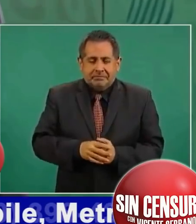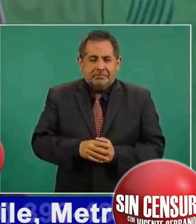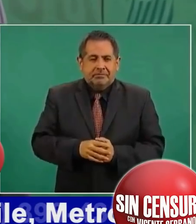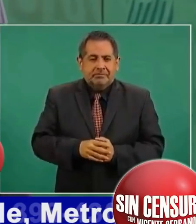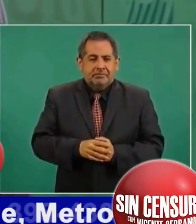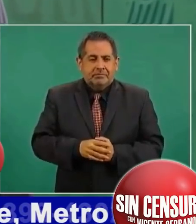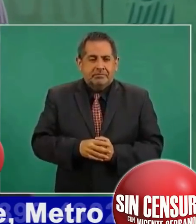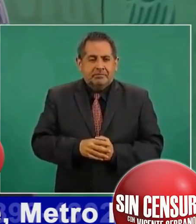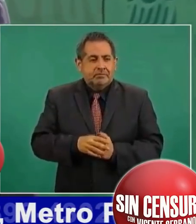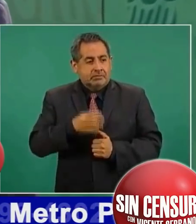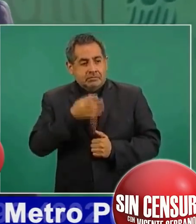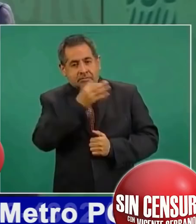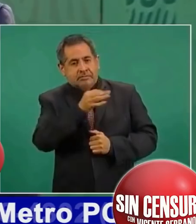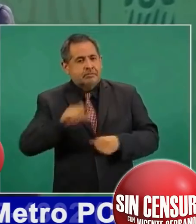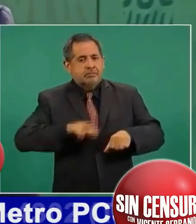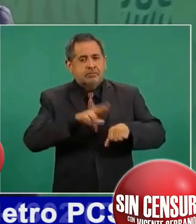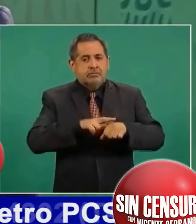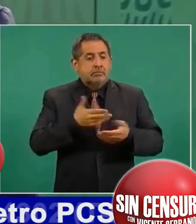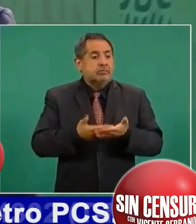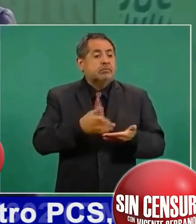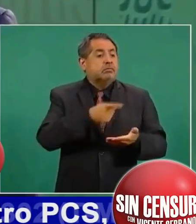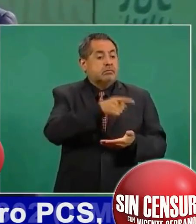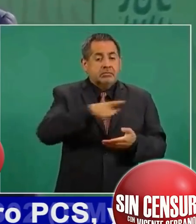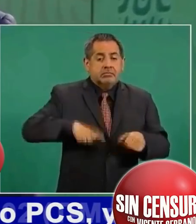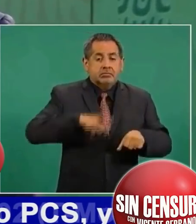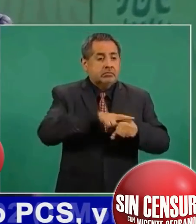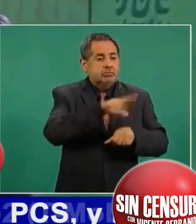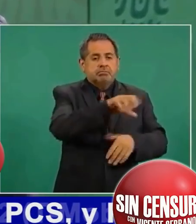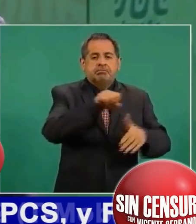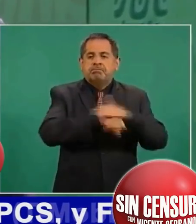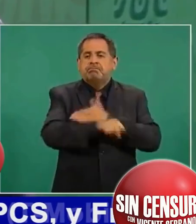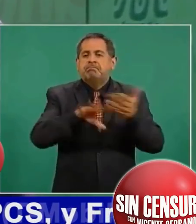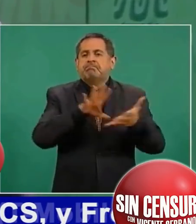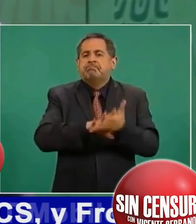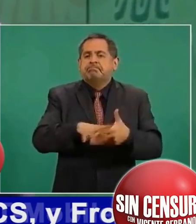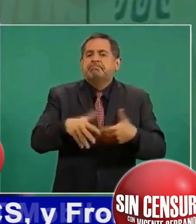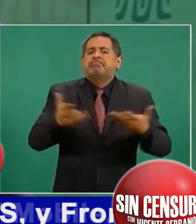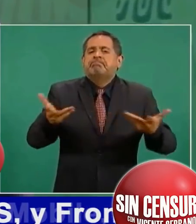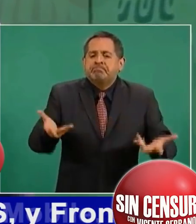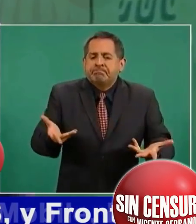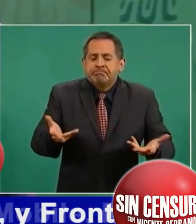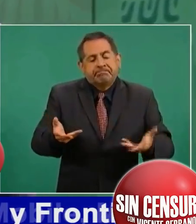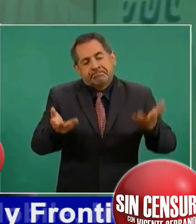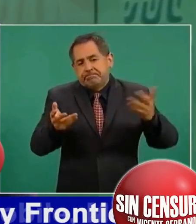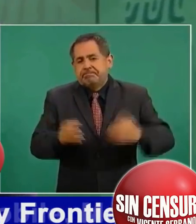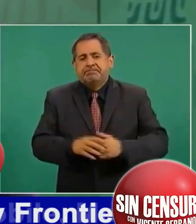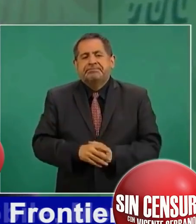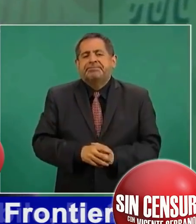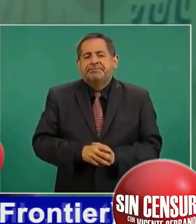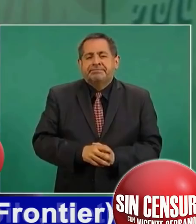le decía al gobernador. Ahora el gobernador está detenido, está preso.